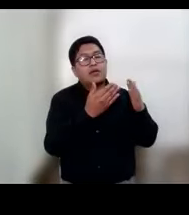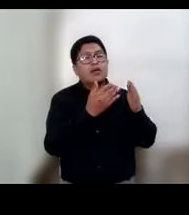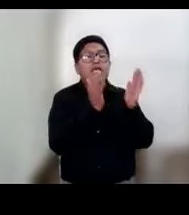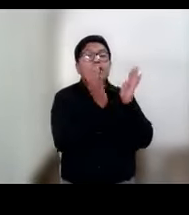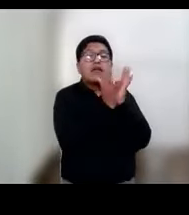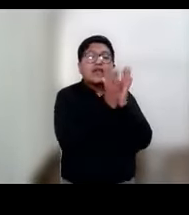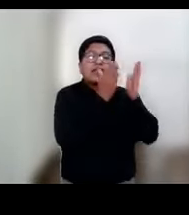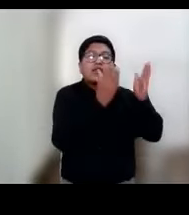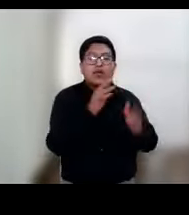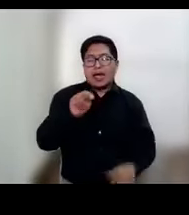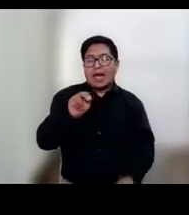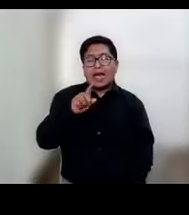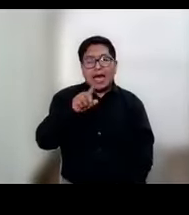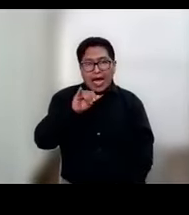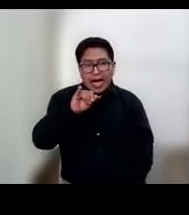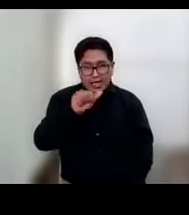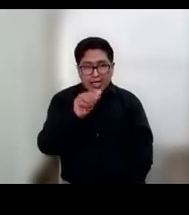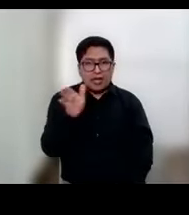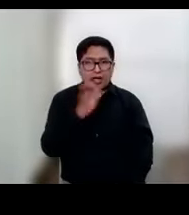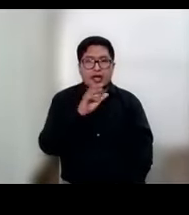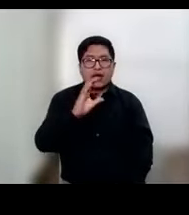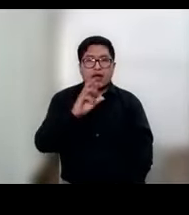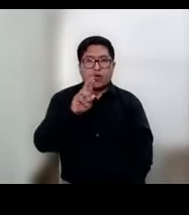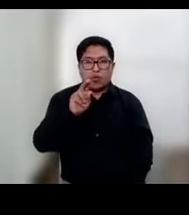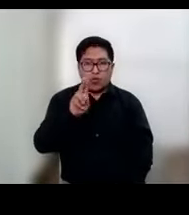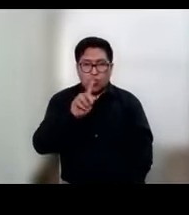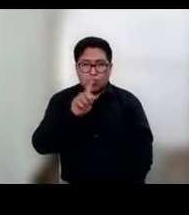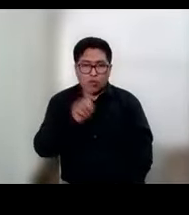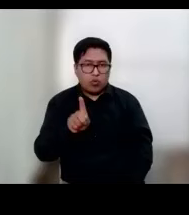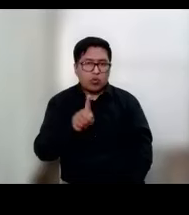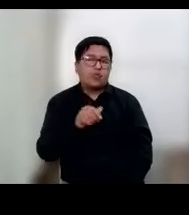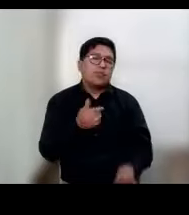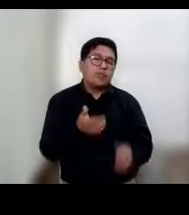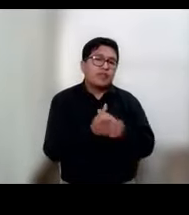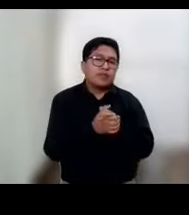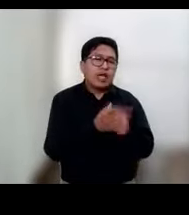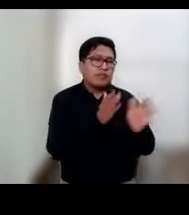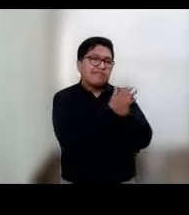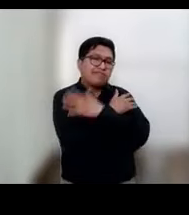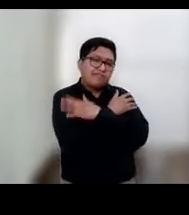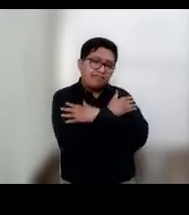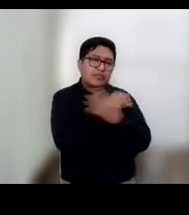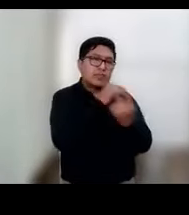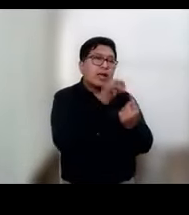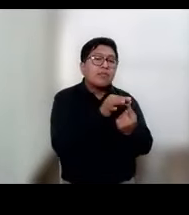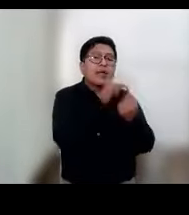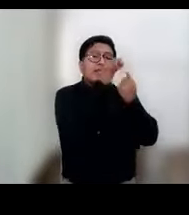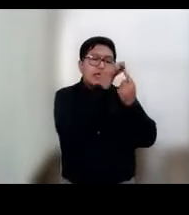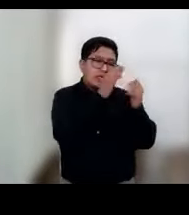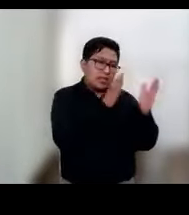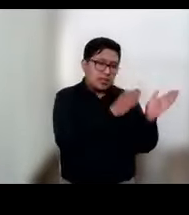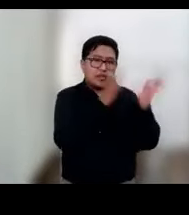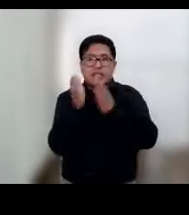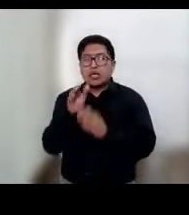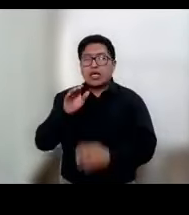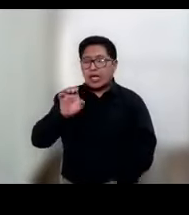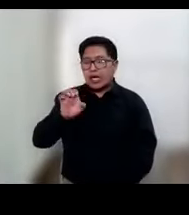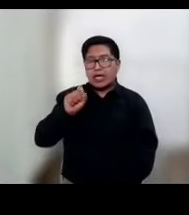cruz la defensora del pueblo y quiero saludar de manera muy especial a estefanía daiana